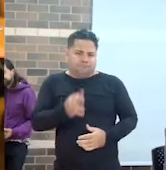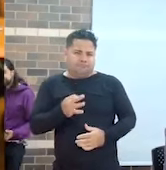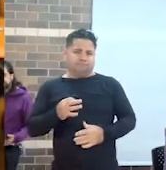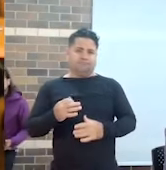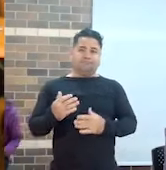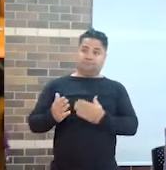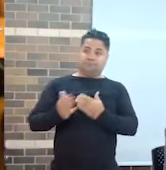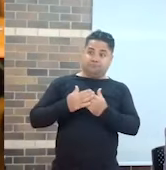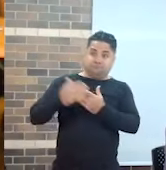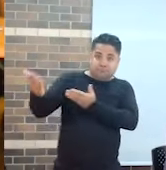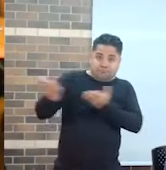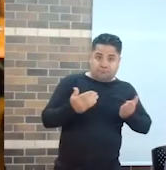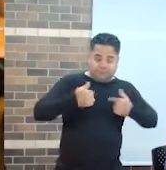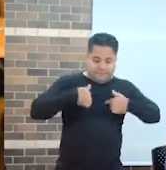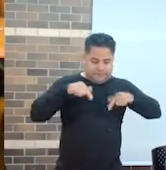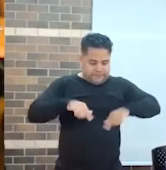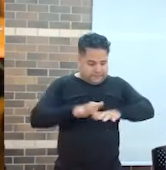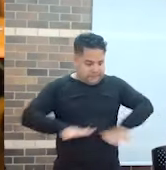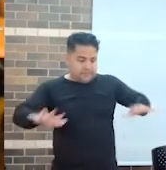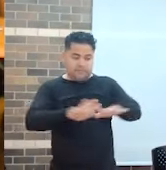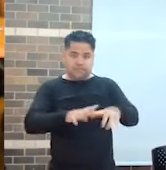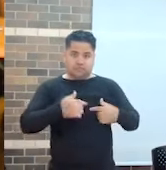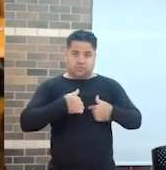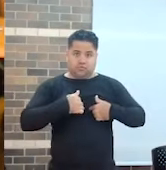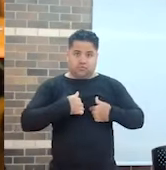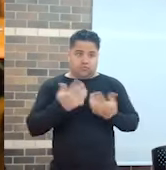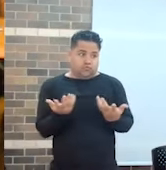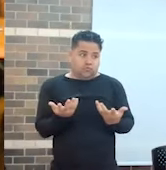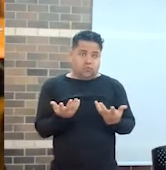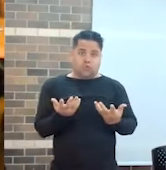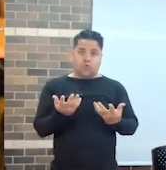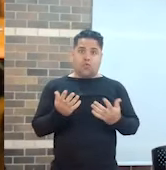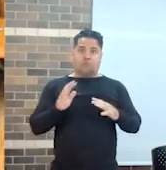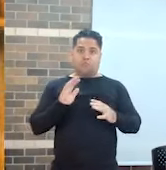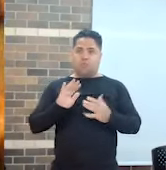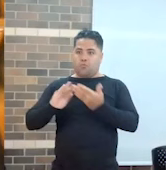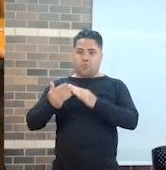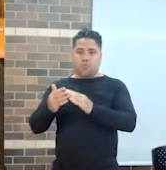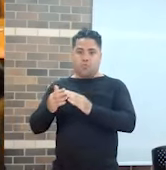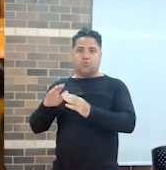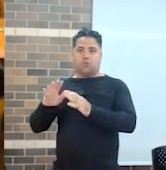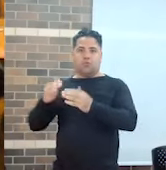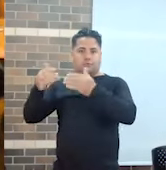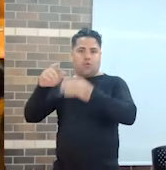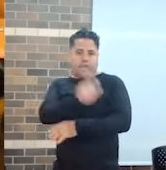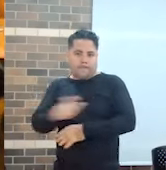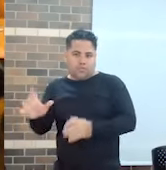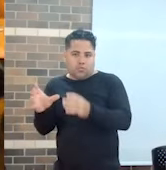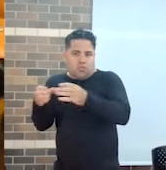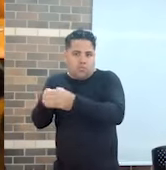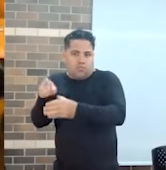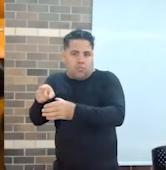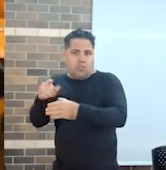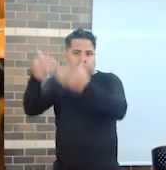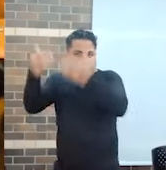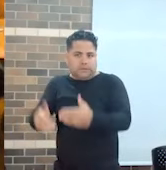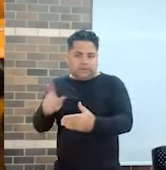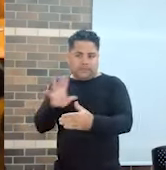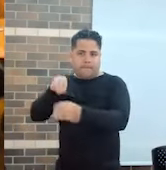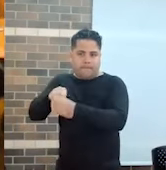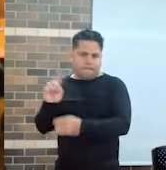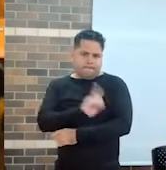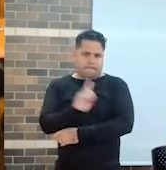pues reconozco abiertamente que no hago parte del colectivo de sujetos con discapacidad. Si bien me he formado en el tema